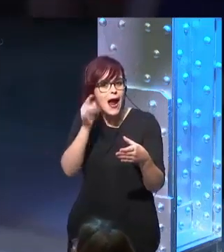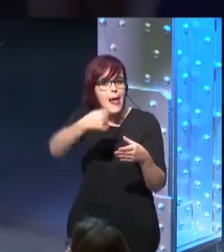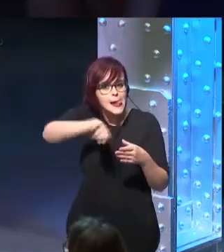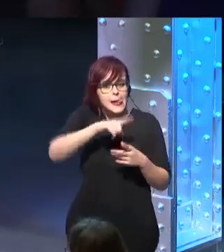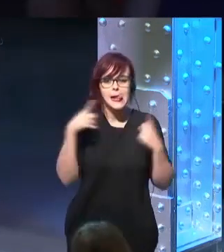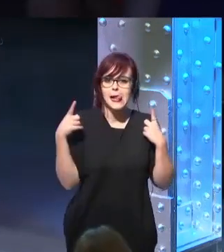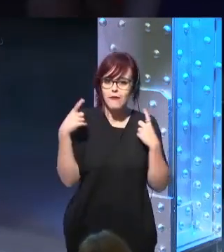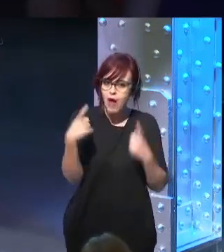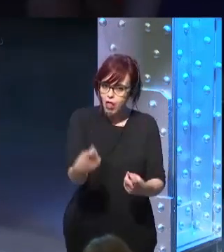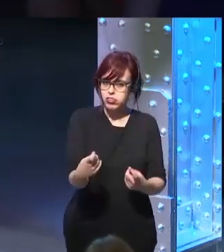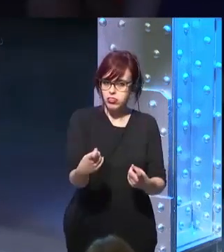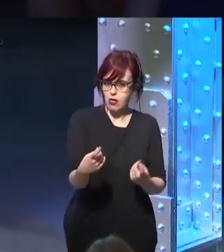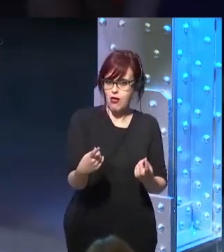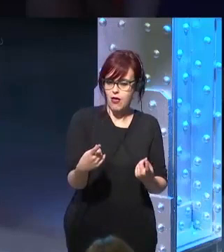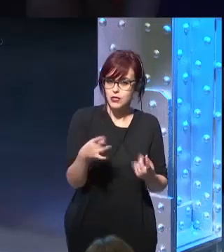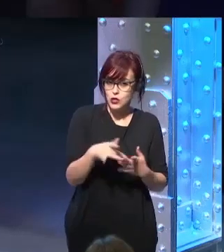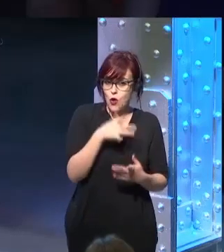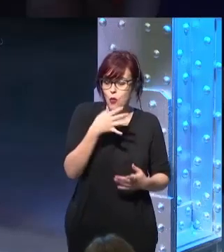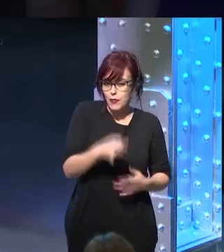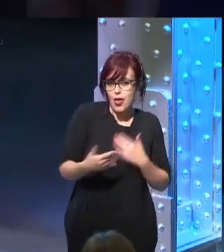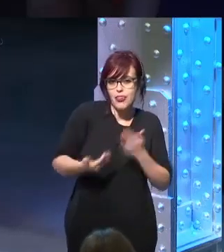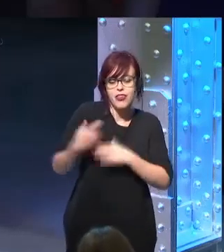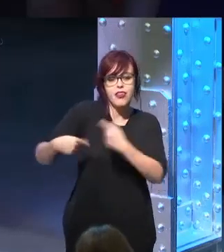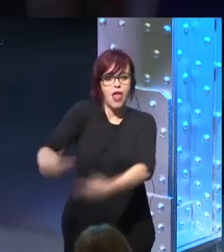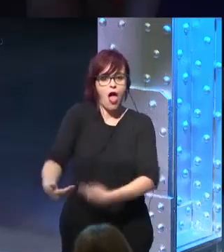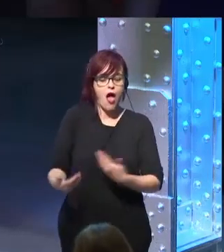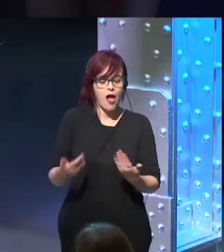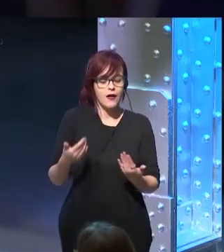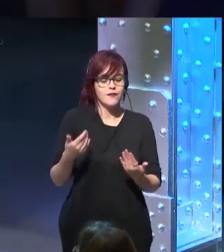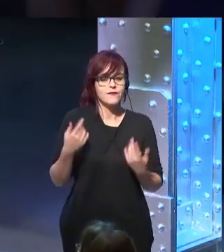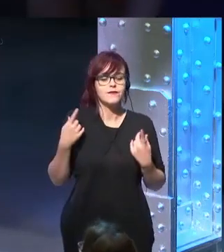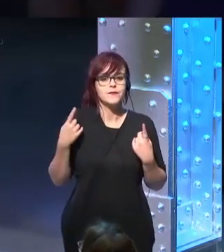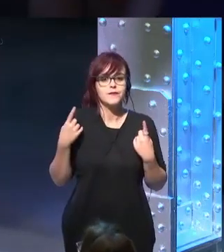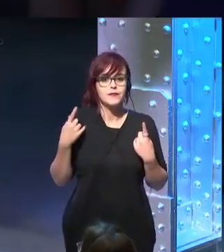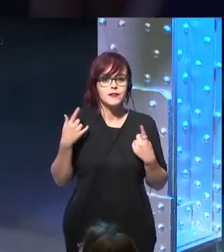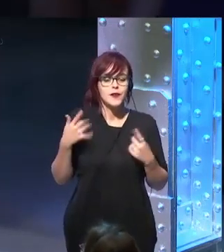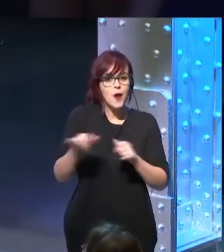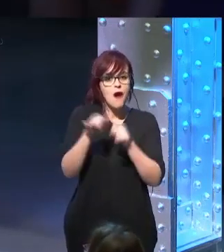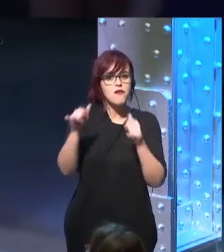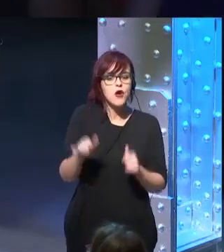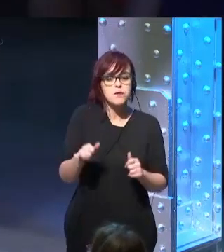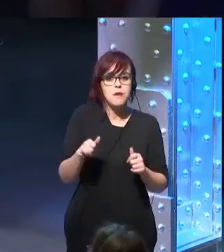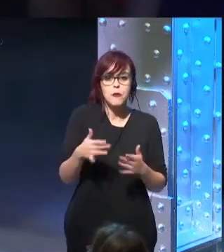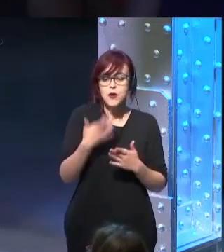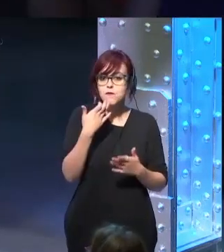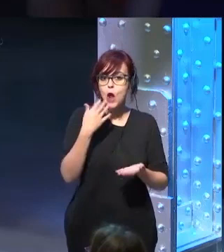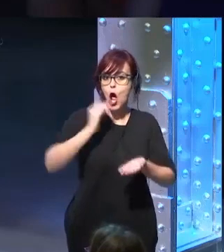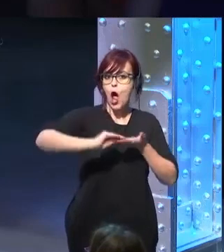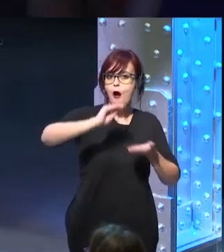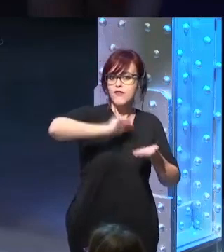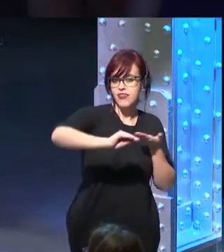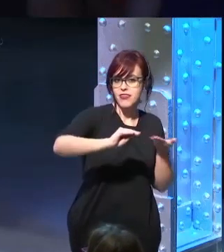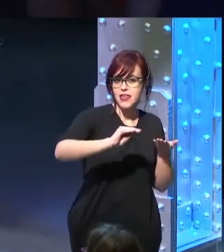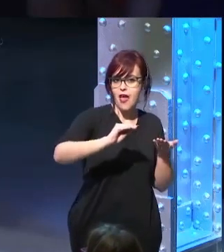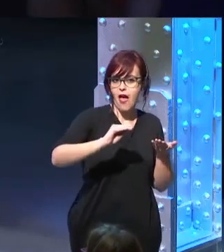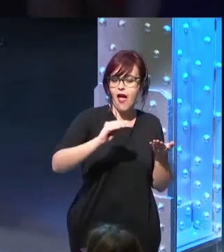hayan hablado en su día a día los aspectos normales en la oficina de lo que